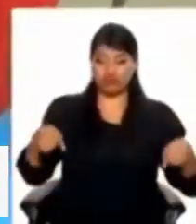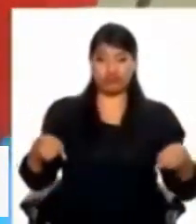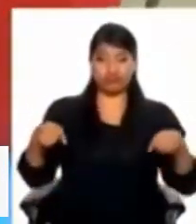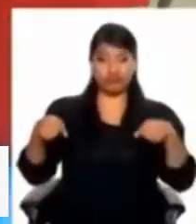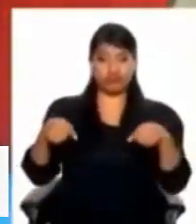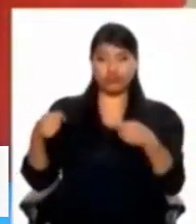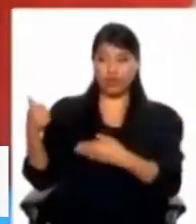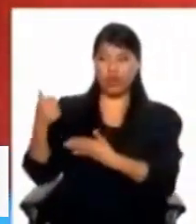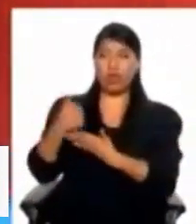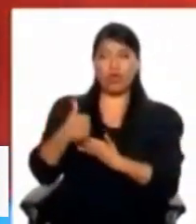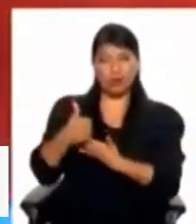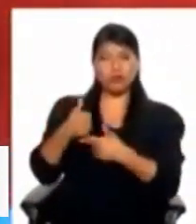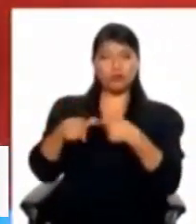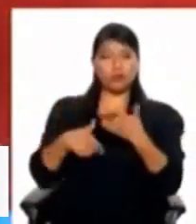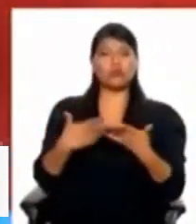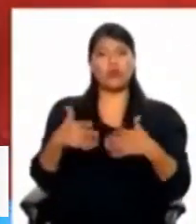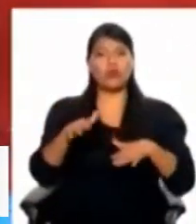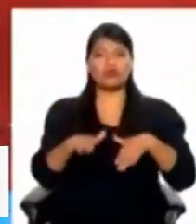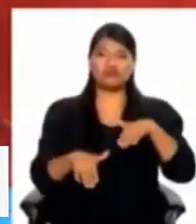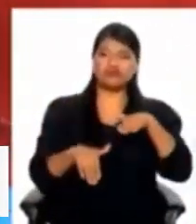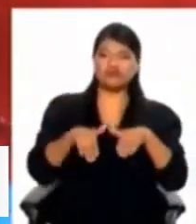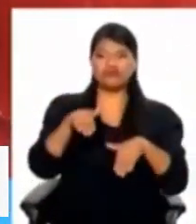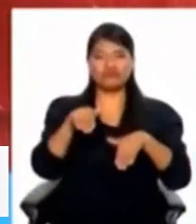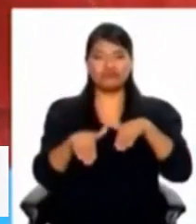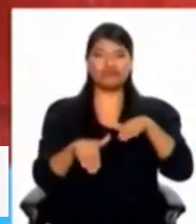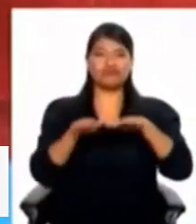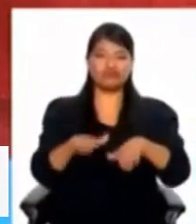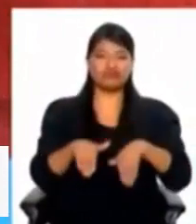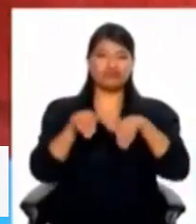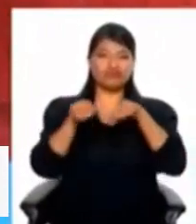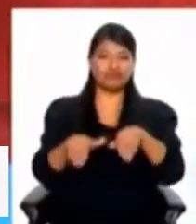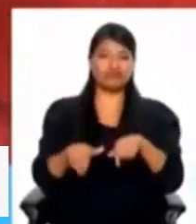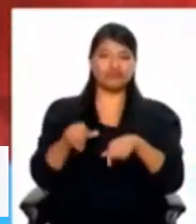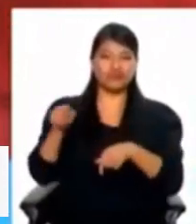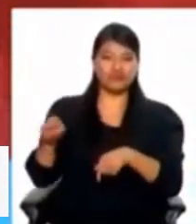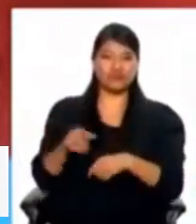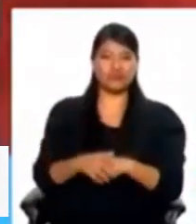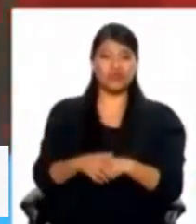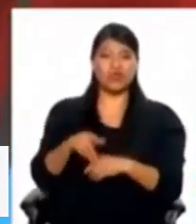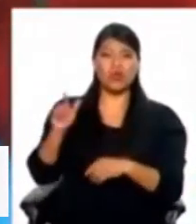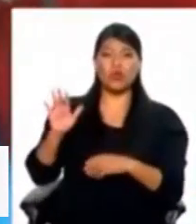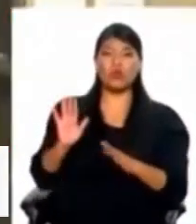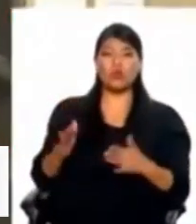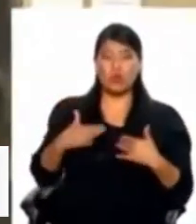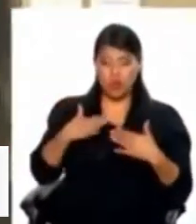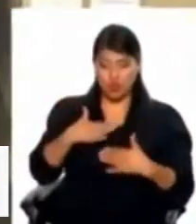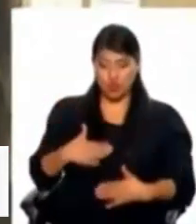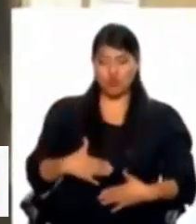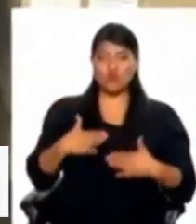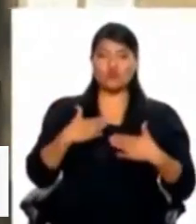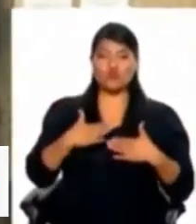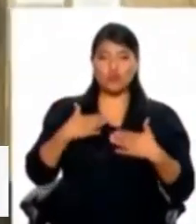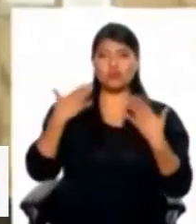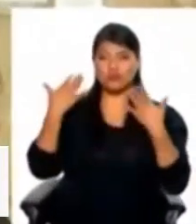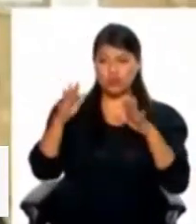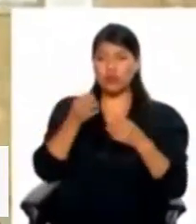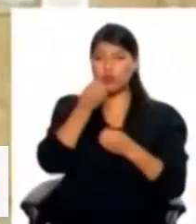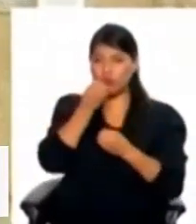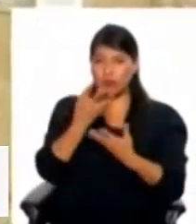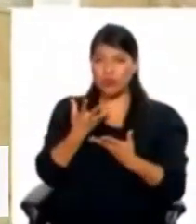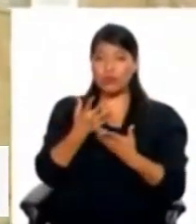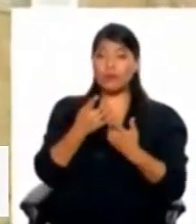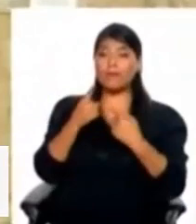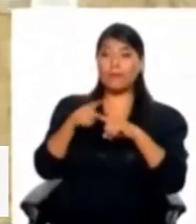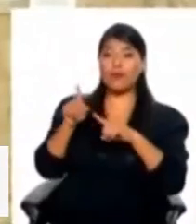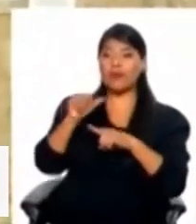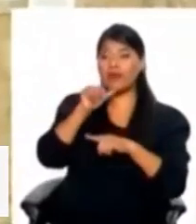que de una u otra manera permite que mejore pues el aspecto en cuanto a la locomoción y sus aspectos fisiológicos. Debido a estas